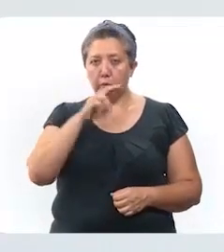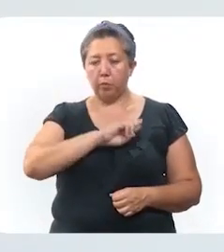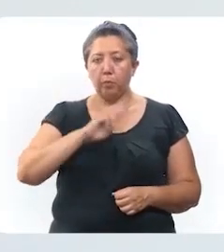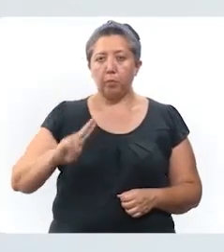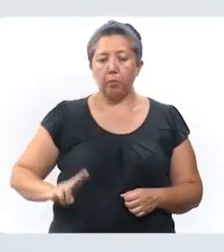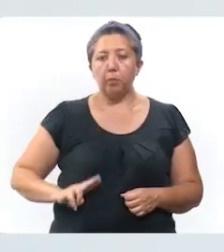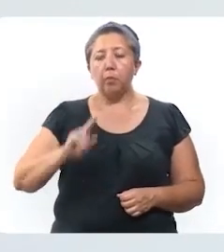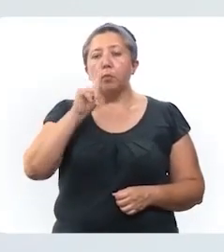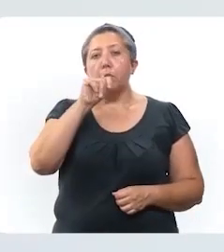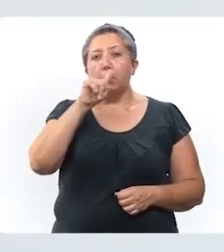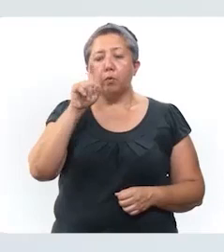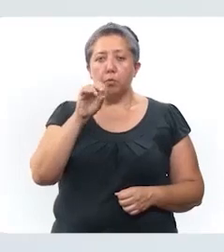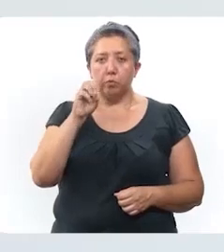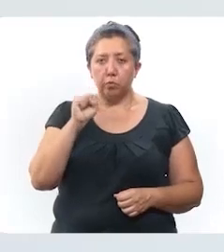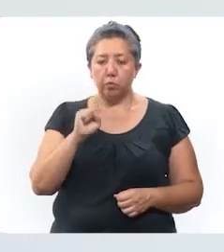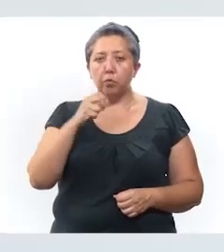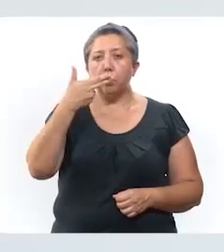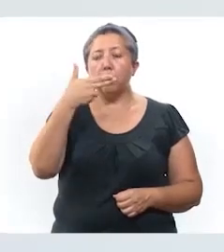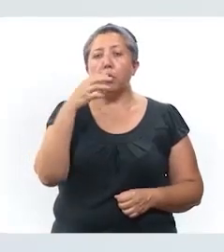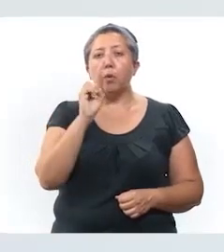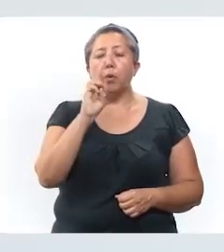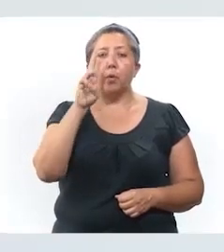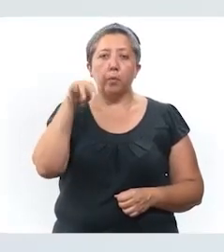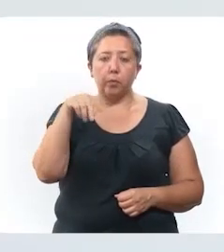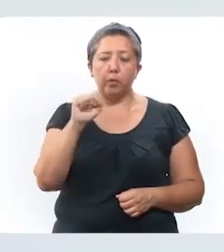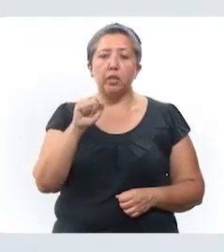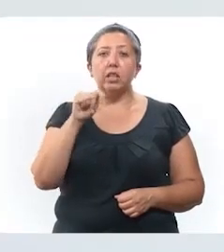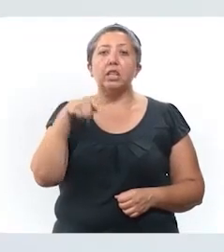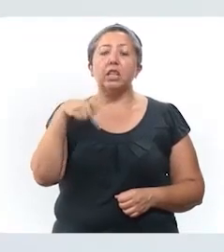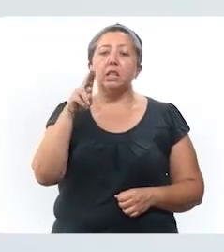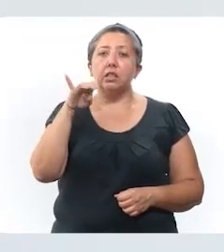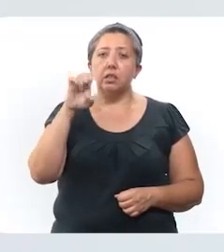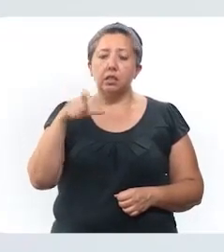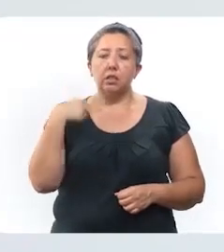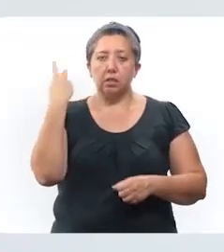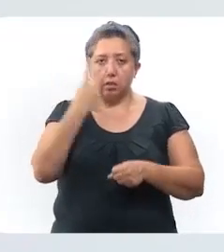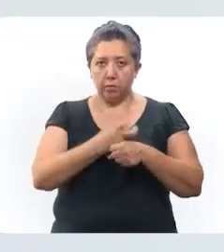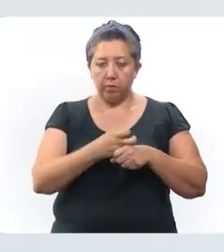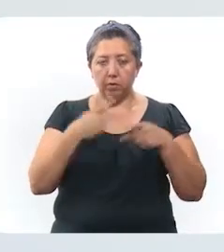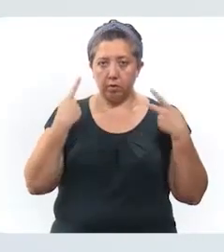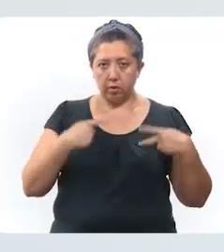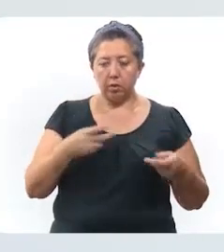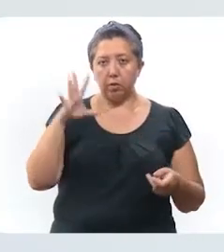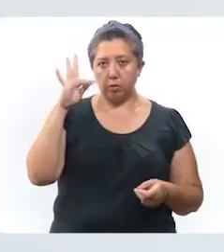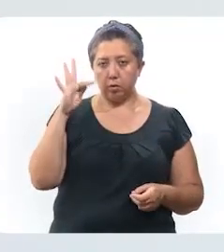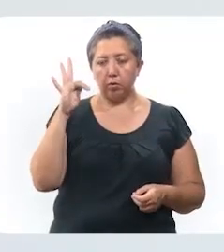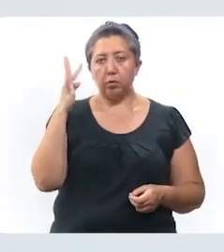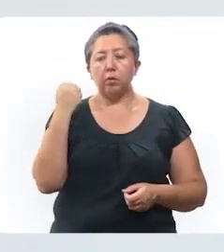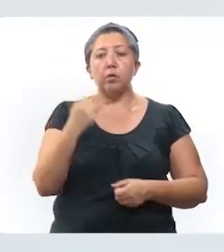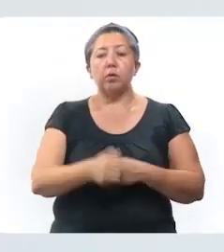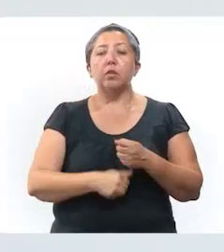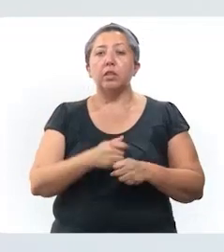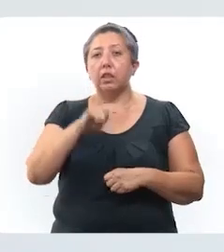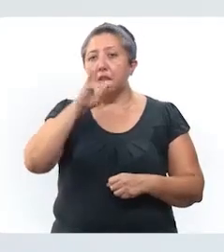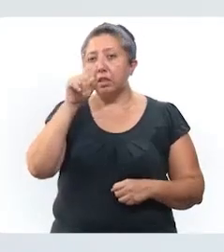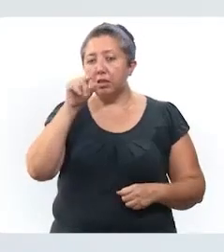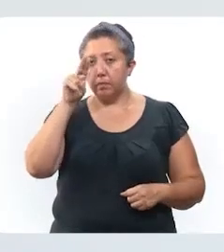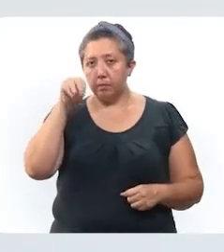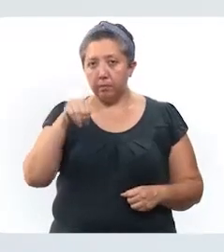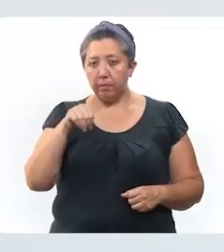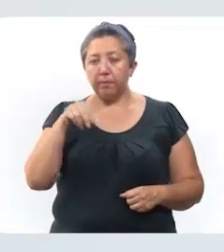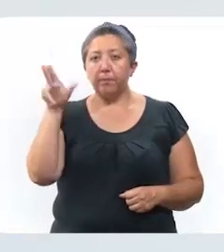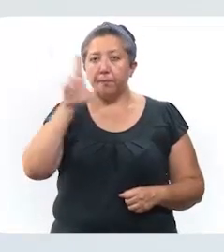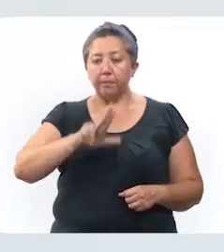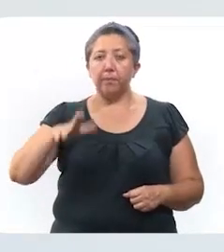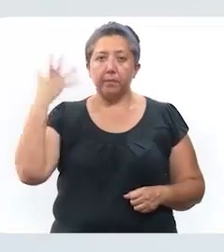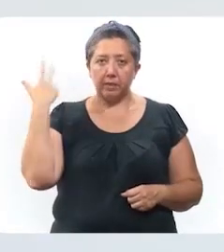Humán, Buxots, Sotuta, Jomún, Celestún y Quinchil, así como segundas dosis a personas de 40 a 49 de Tizimín.